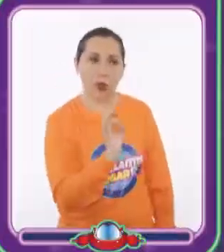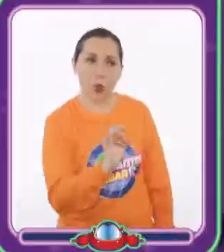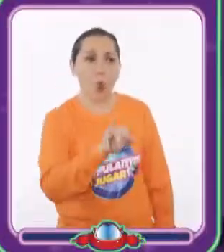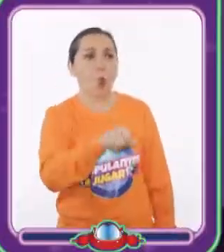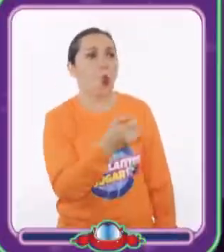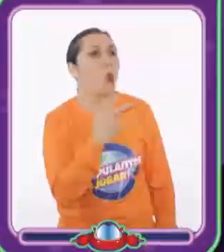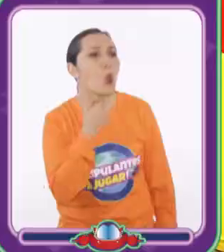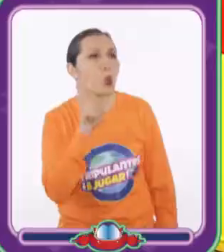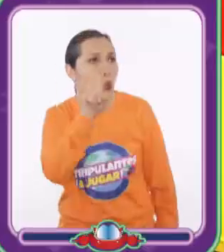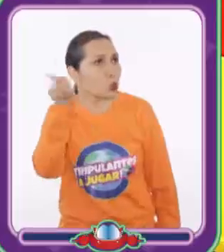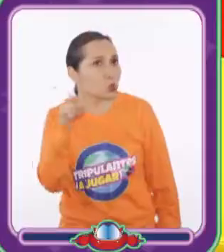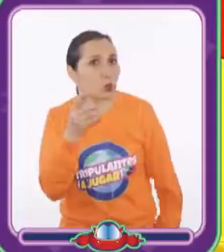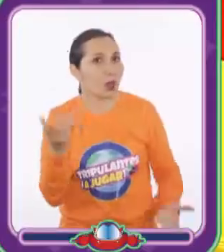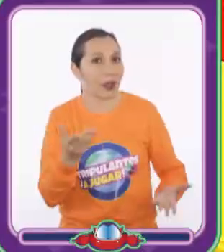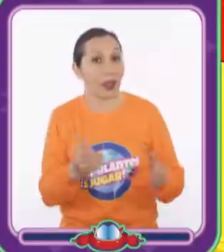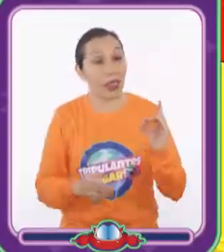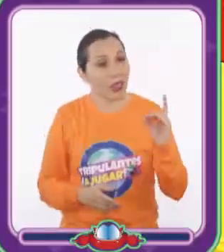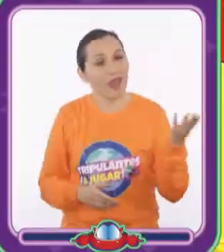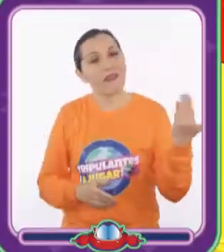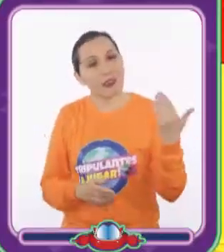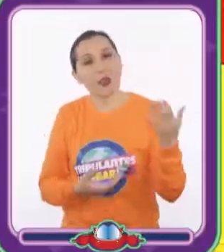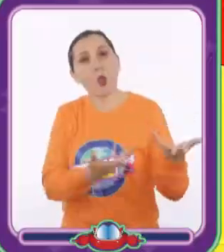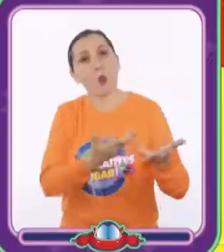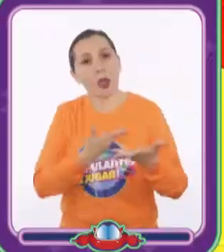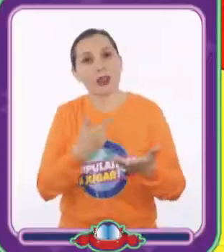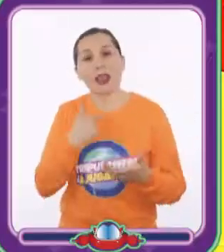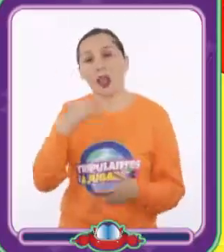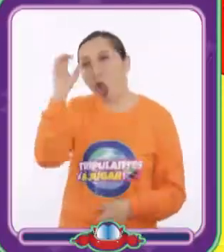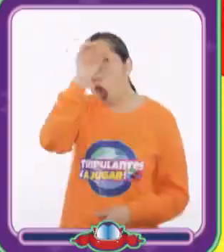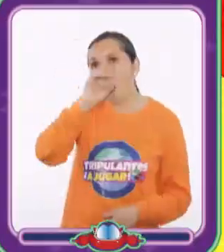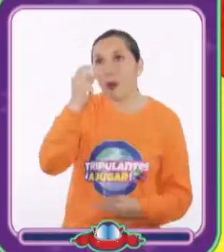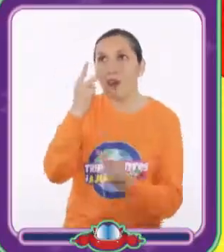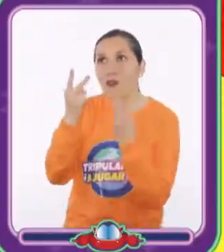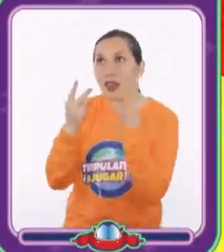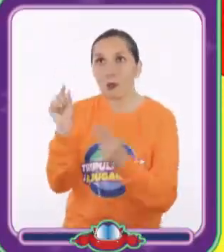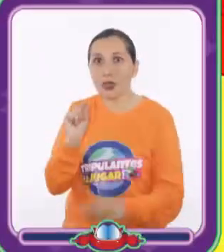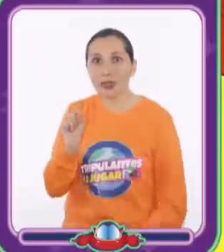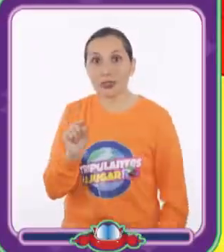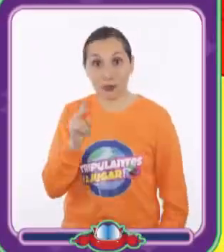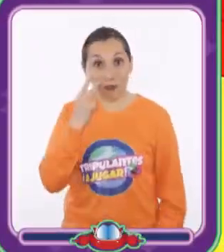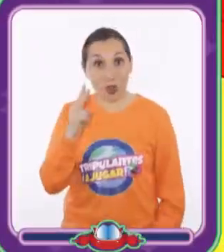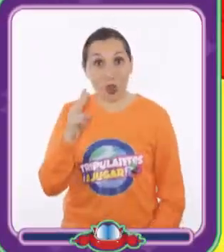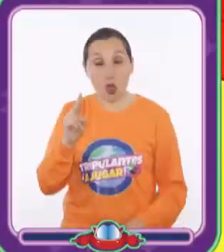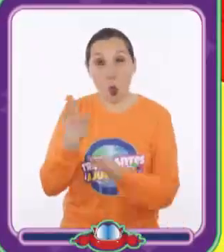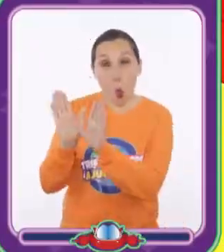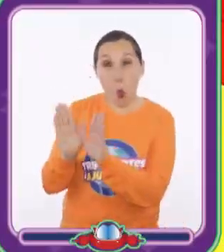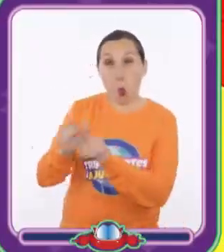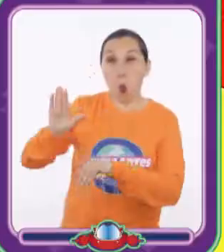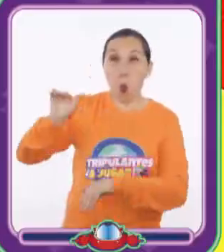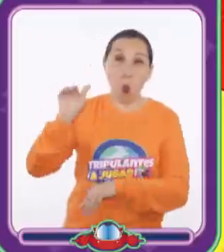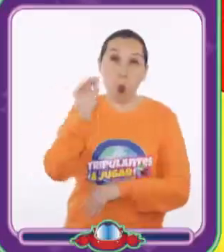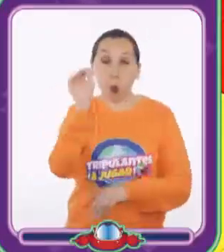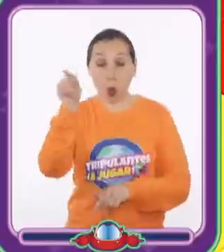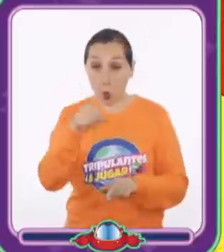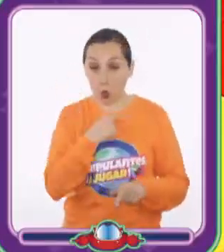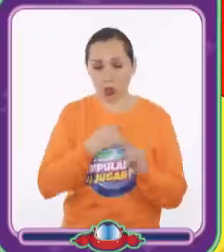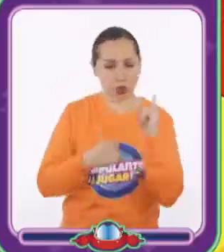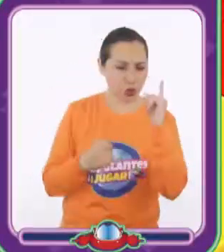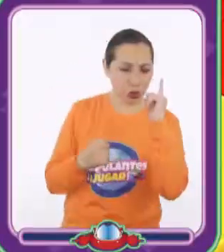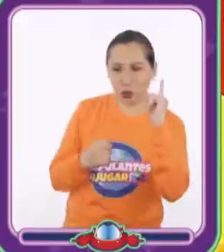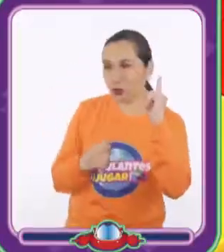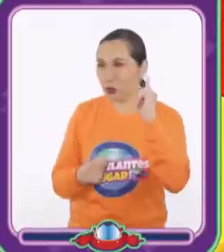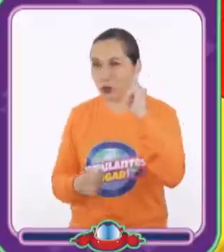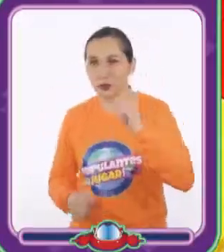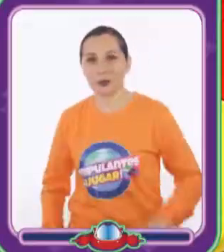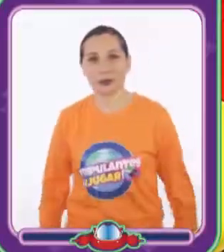Ah, perfecto. Y Juliana, ¿qué te gustó de eso? Daira y Lizen, cuéntame, ¿qué te pareció lo que acabamos de ver? ¿Viste la mariposa que estaba ahí? Sí. ¿Y